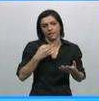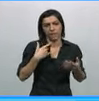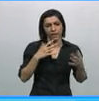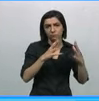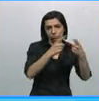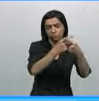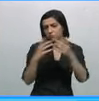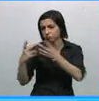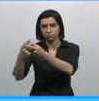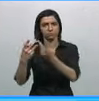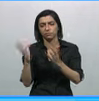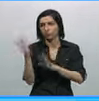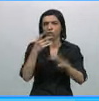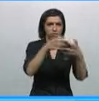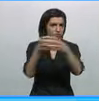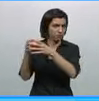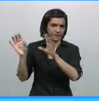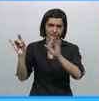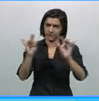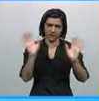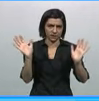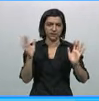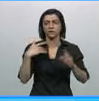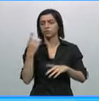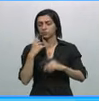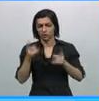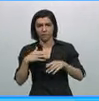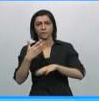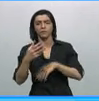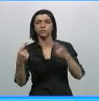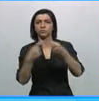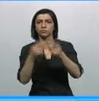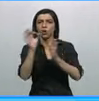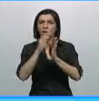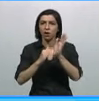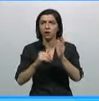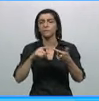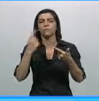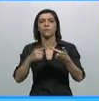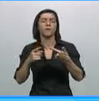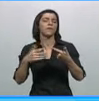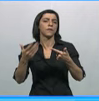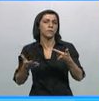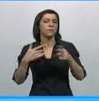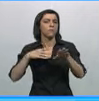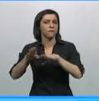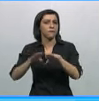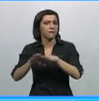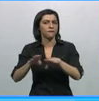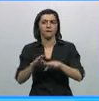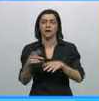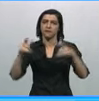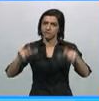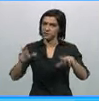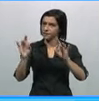difícil. Nosotros tenemos que después visitar a Olimpo en Bahía Blanca, tenemos que terminar en Rafaela, en una cancha complicada. Es decir, todos